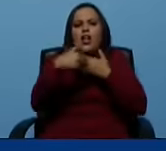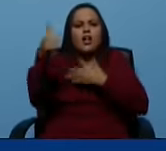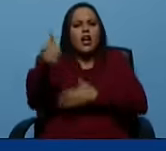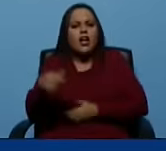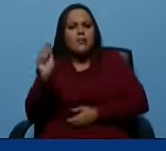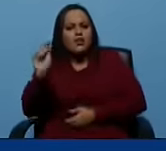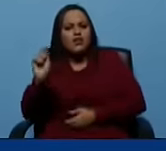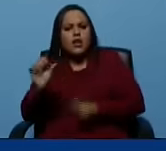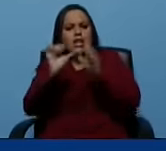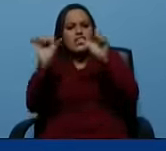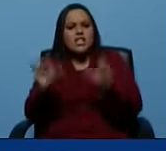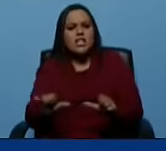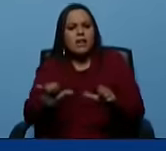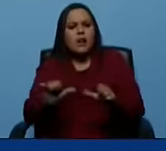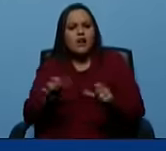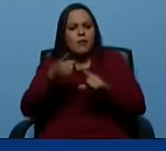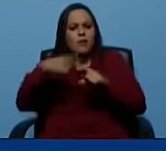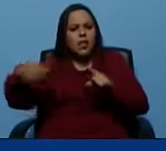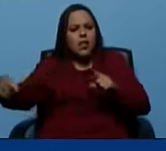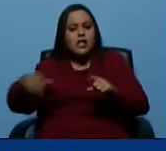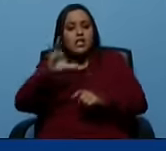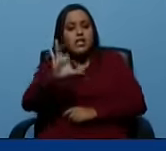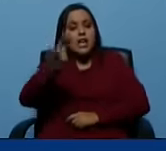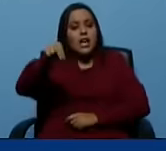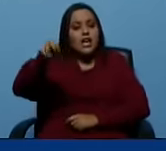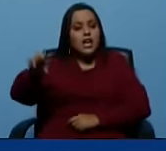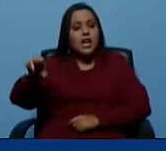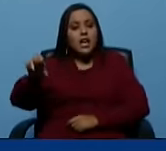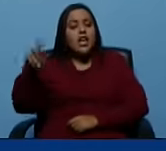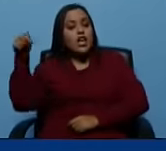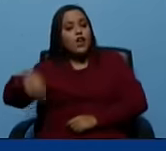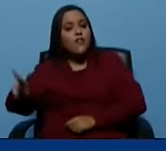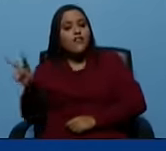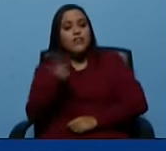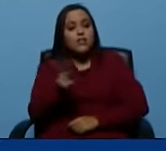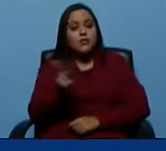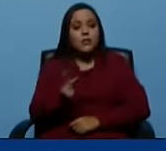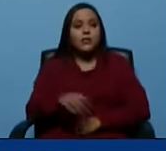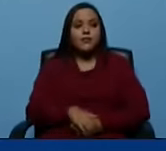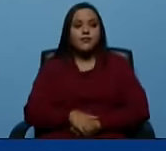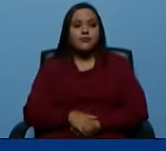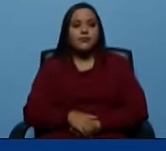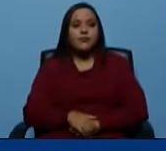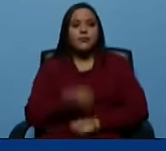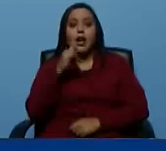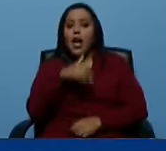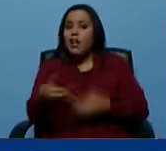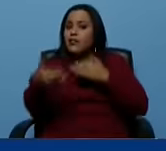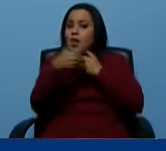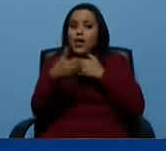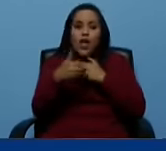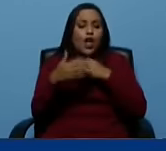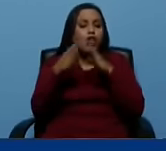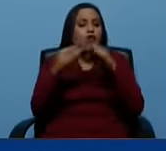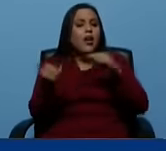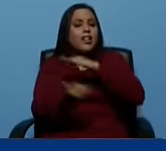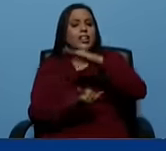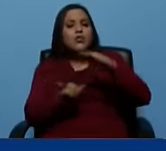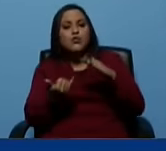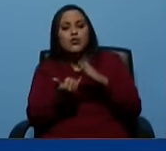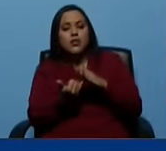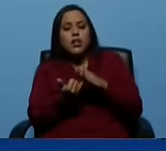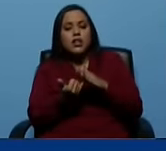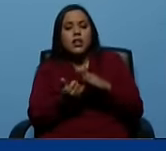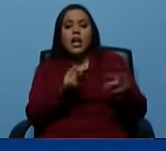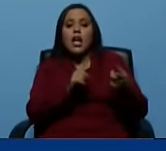los sistemas electrónicos del CNE, y hoy Venezuela, Gabriela, está bajo ataque todas sus instituciones, el Poder Judicial,